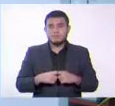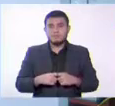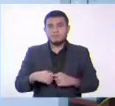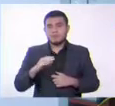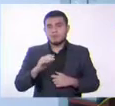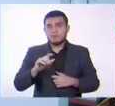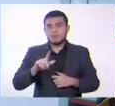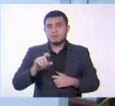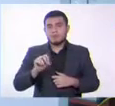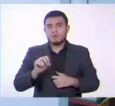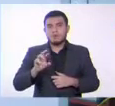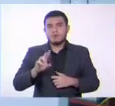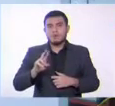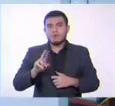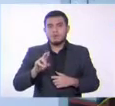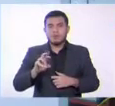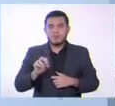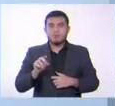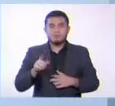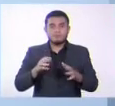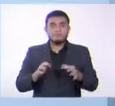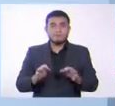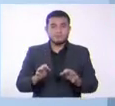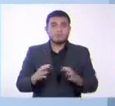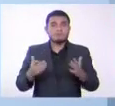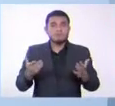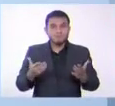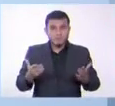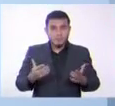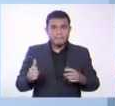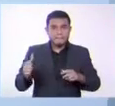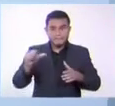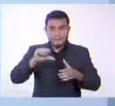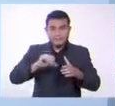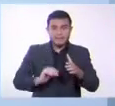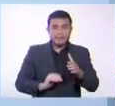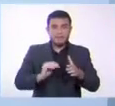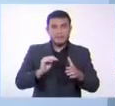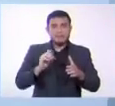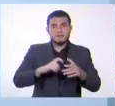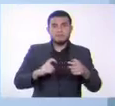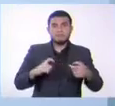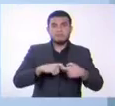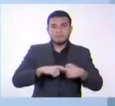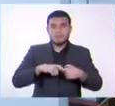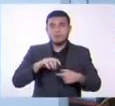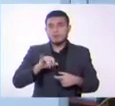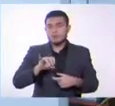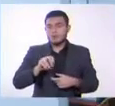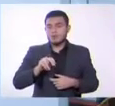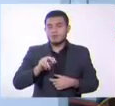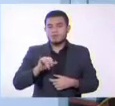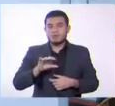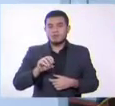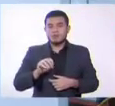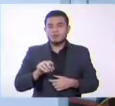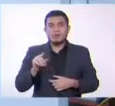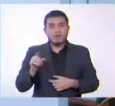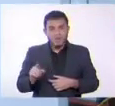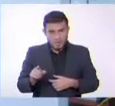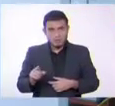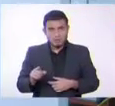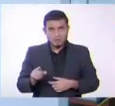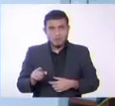cloruro. Es de esta manera que se forman las sustancias con enlace iónico. Estas sustancias